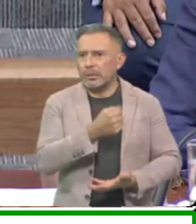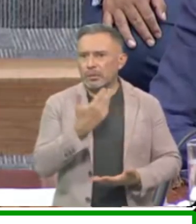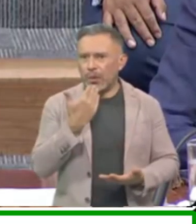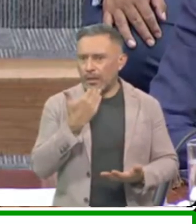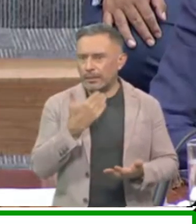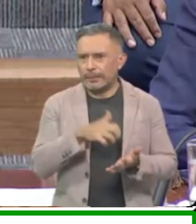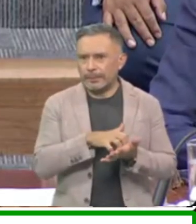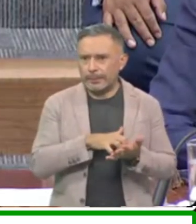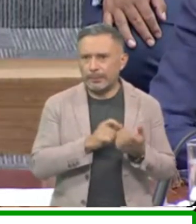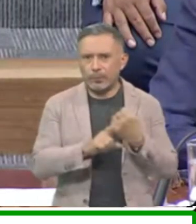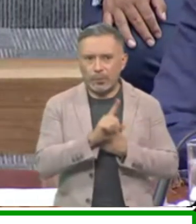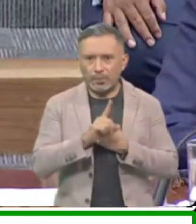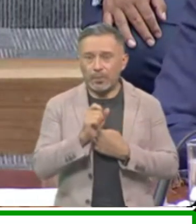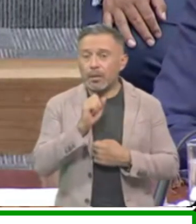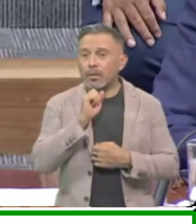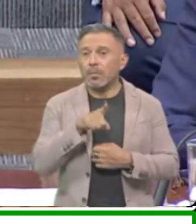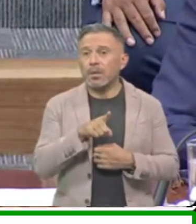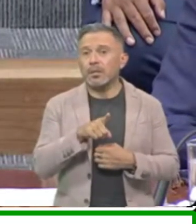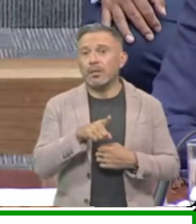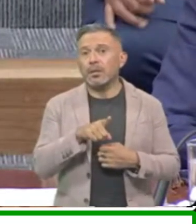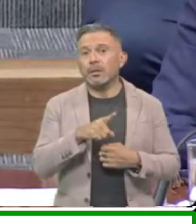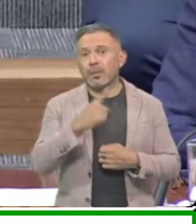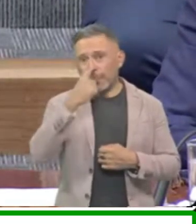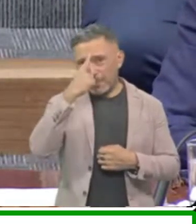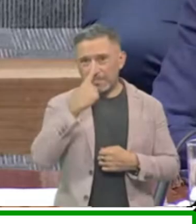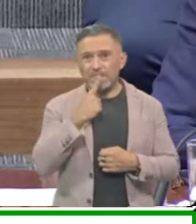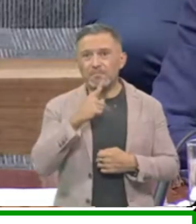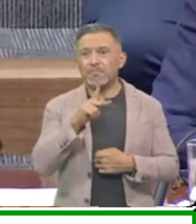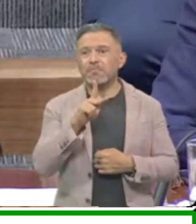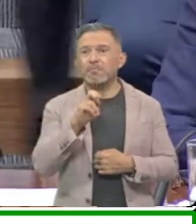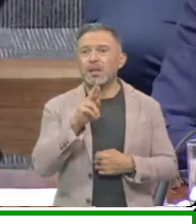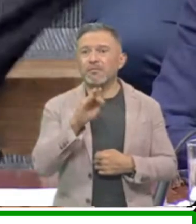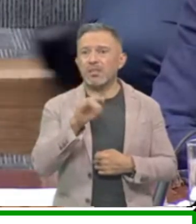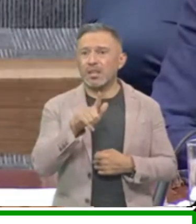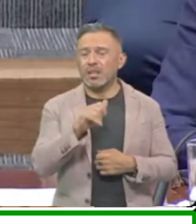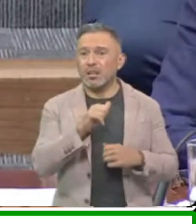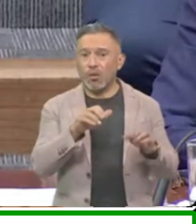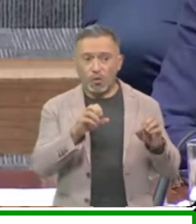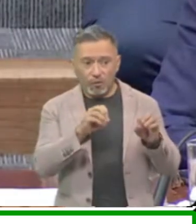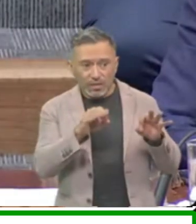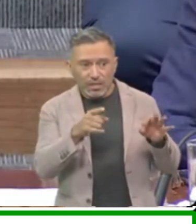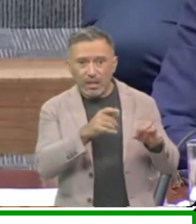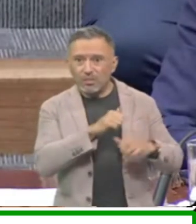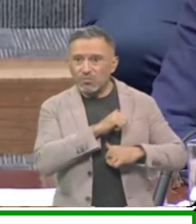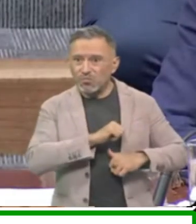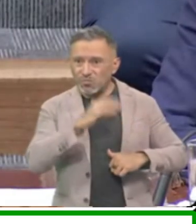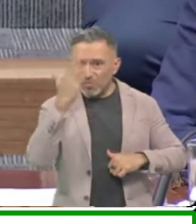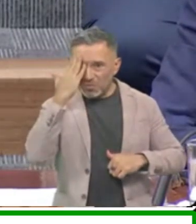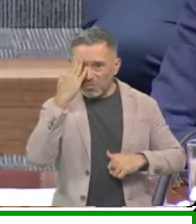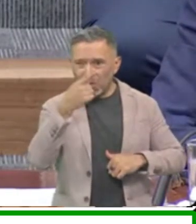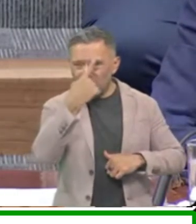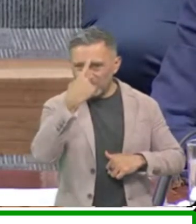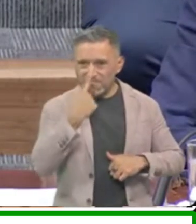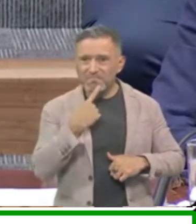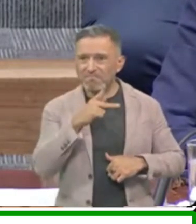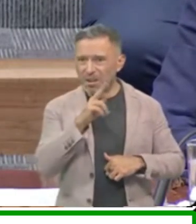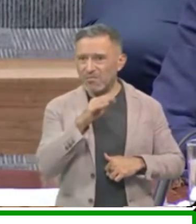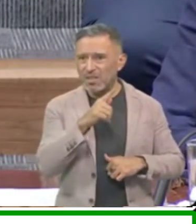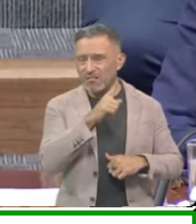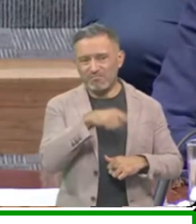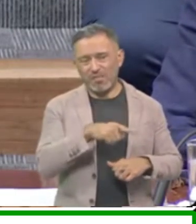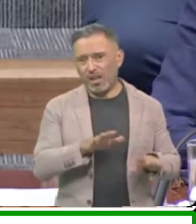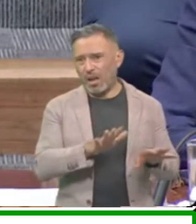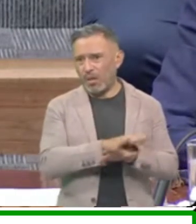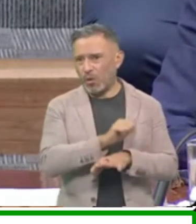¿por qué no?, porque cambió el perfil de quienes están en cargo de estas oficinas y por eso requeriría, Presidenta, que antes